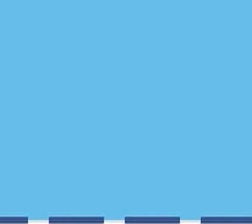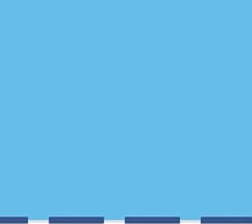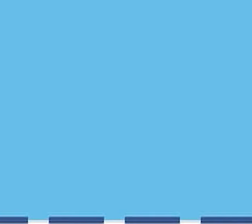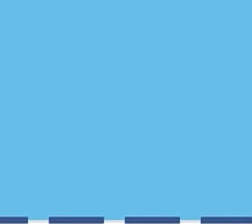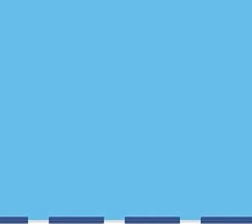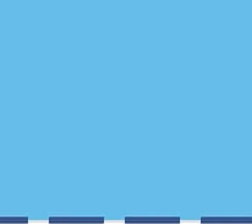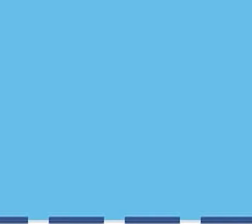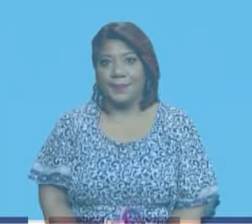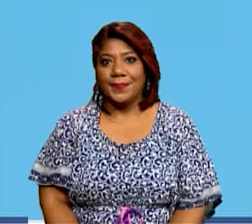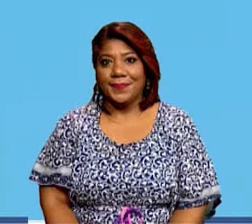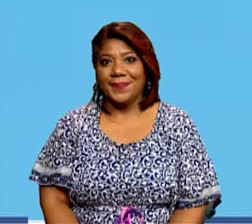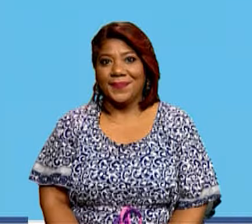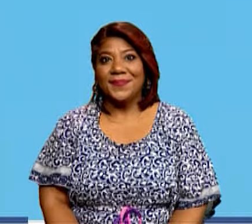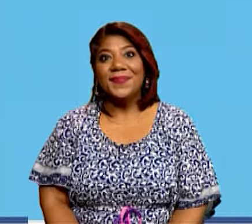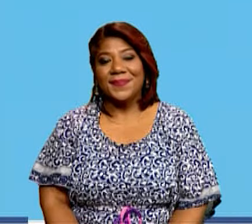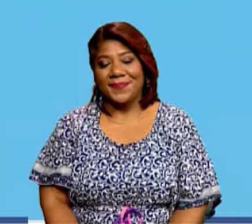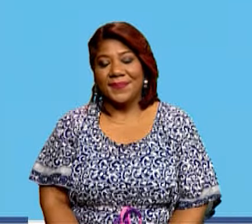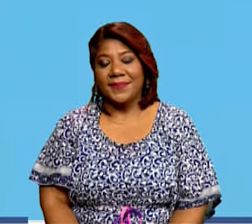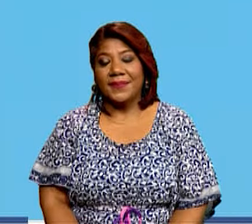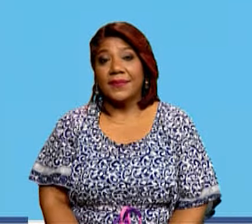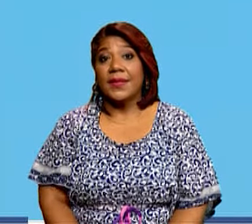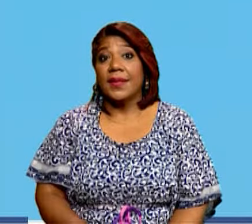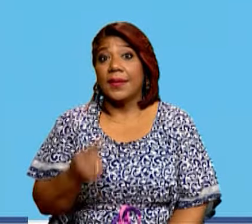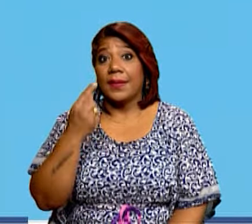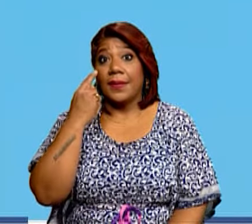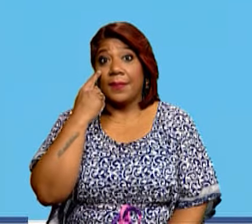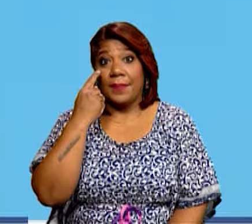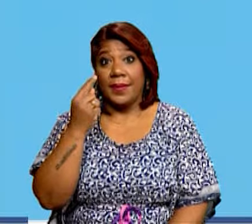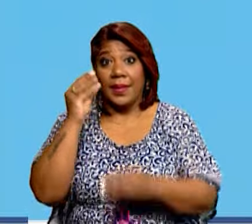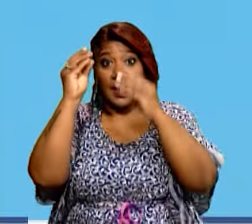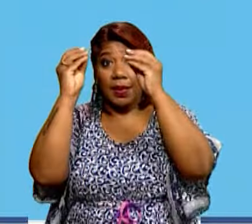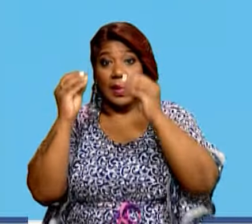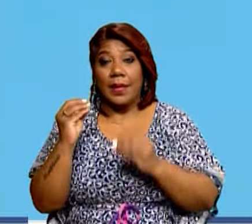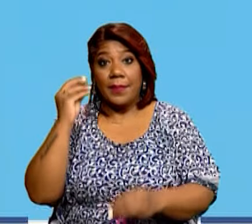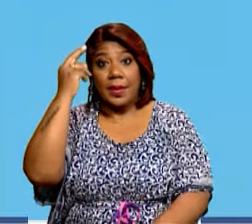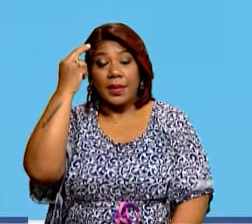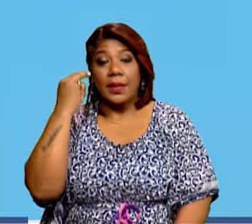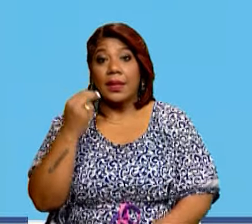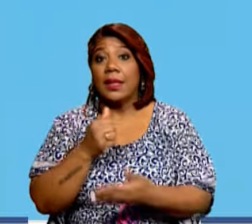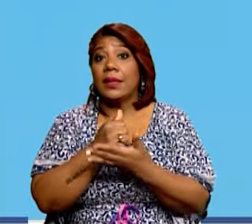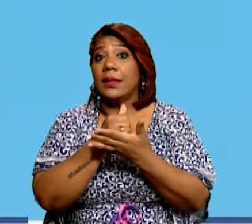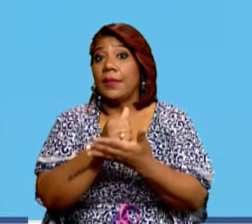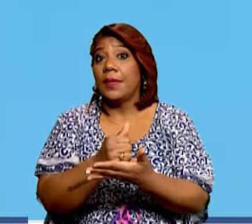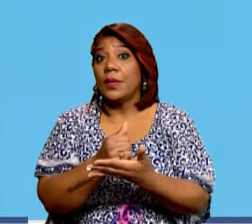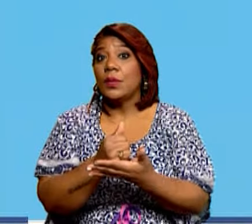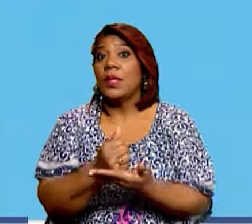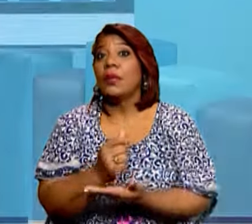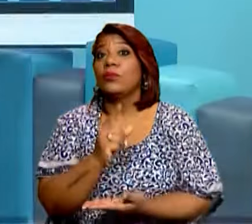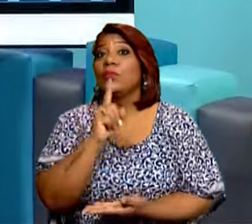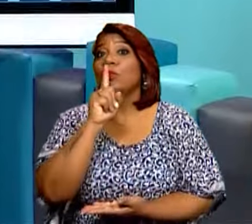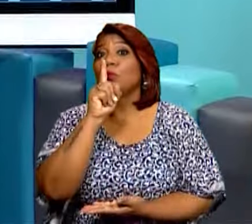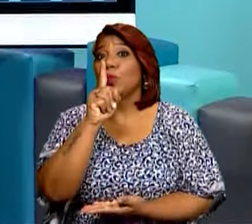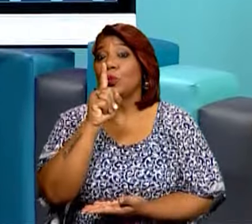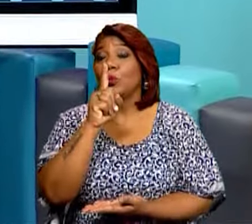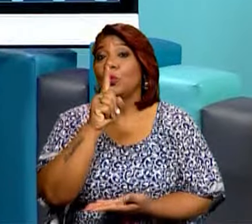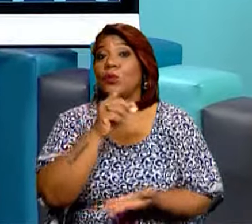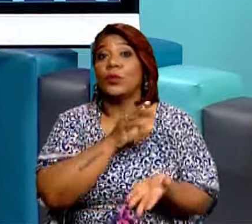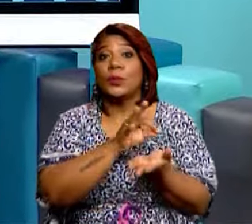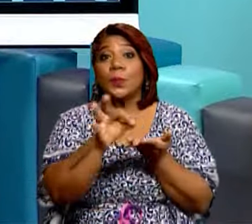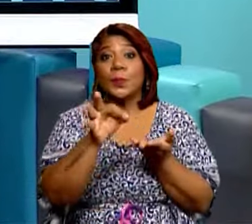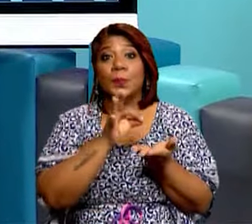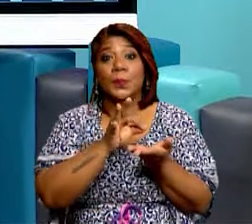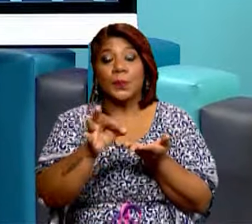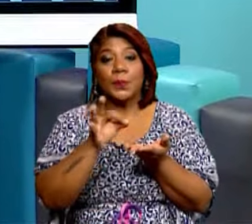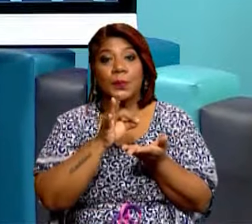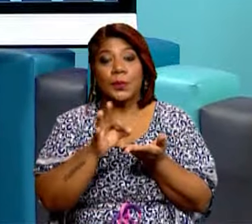apoyándote. Bien, solamente te voy a soplar una sola provincia. Las demás debes encontrar a tú porque es